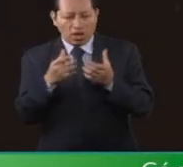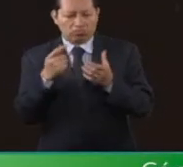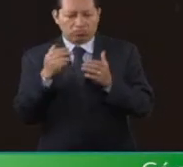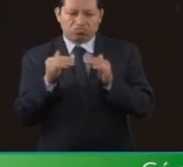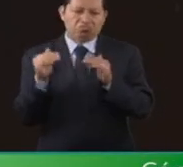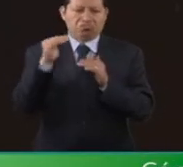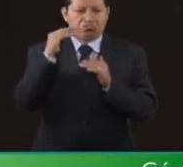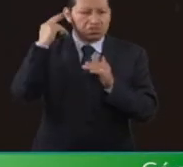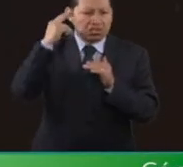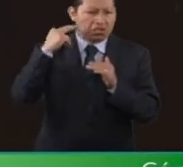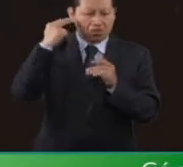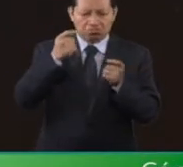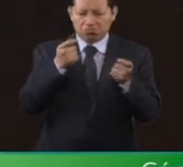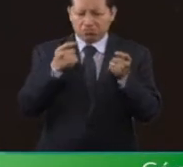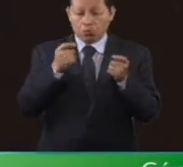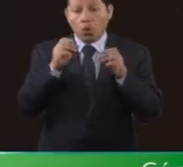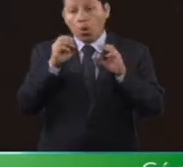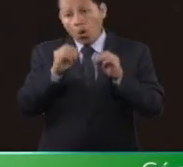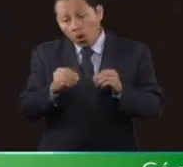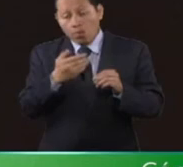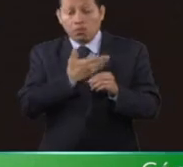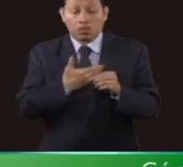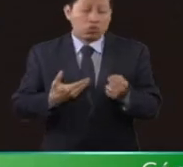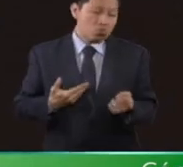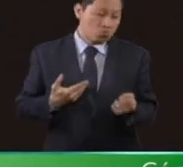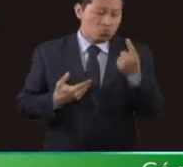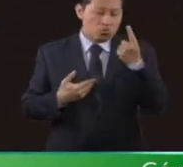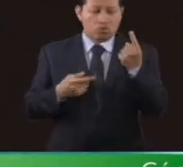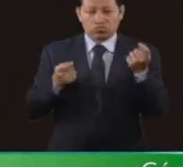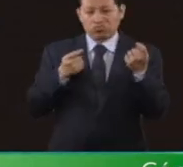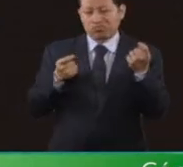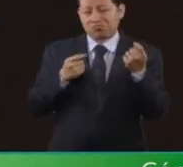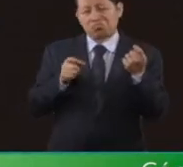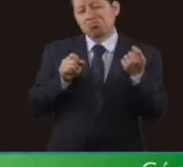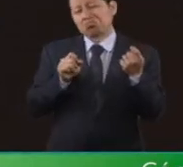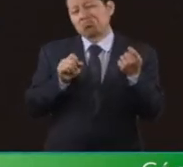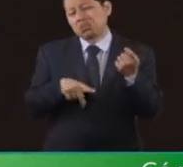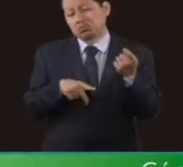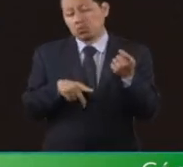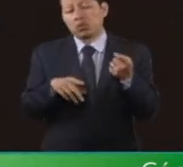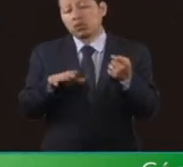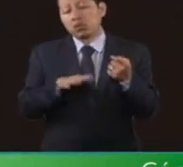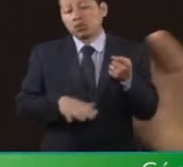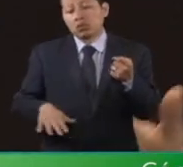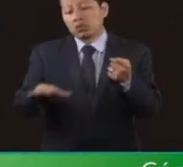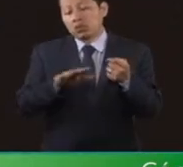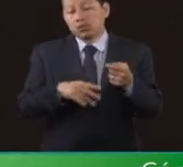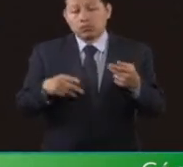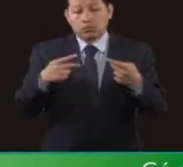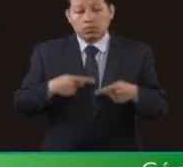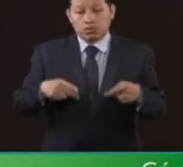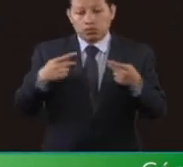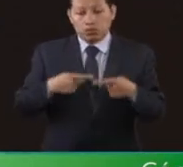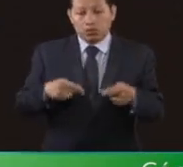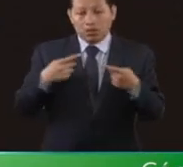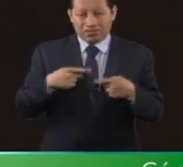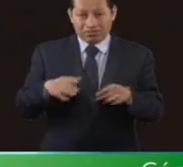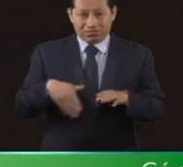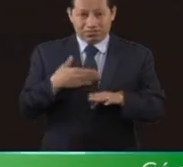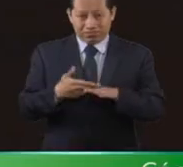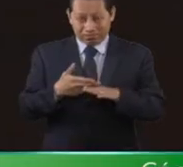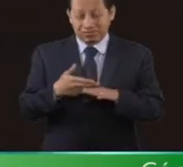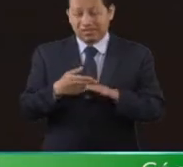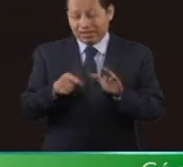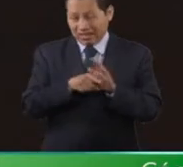poder presidencial absoluto. Las consecuencias para el pueblo son las mismas, y de